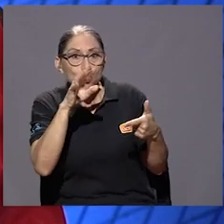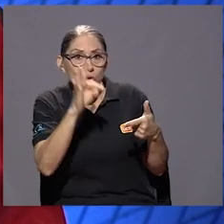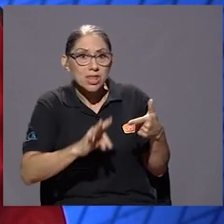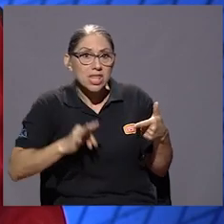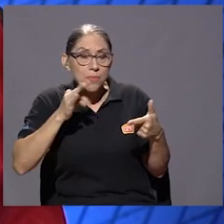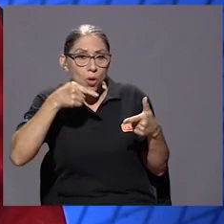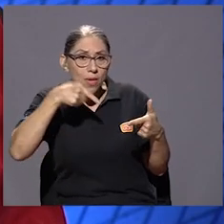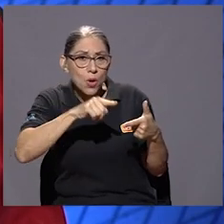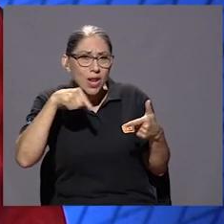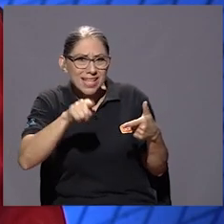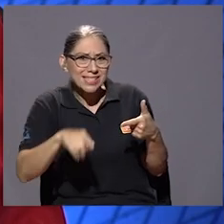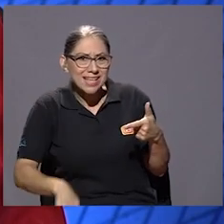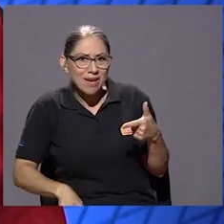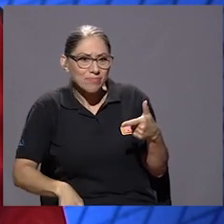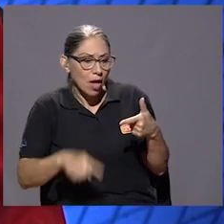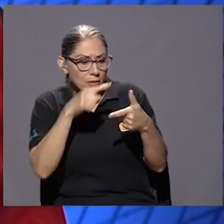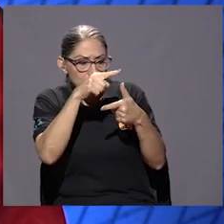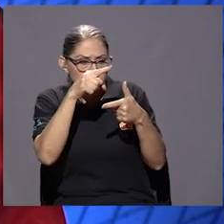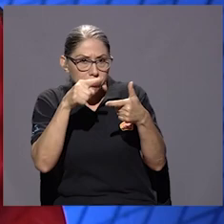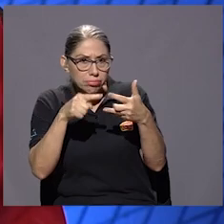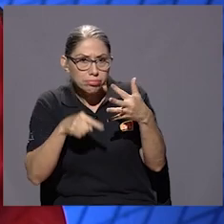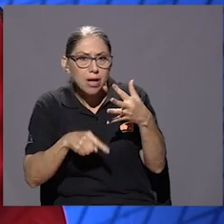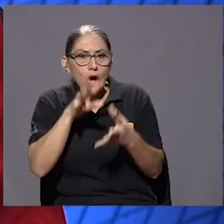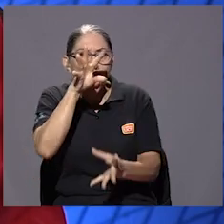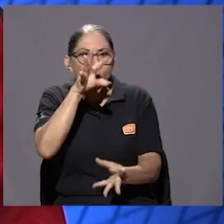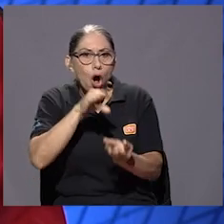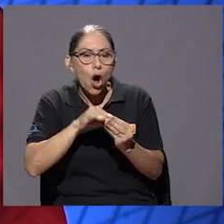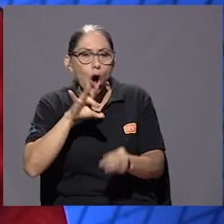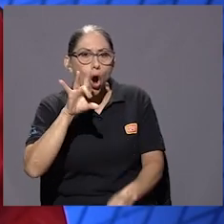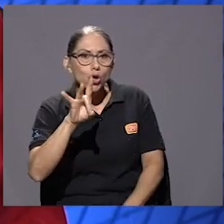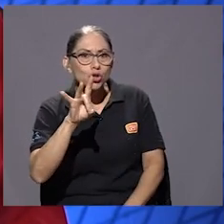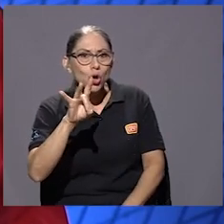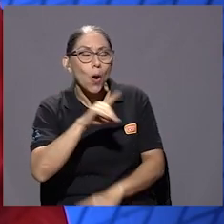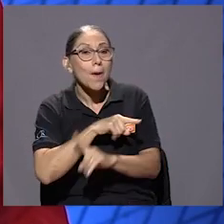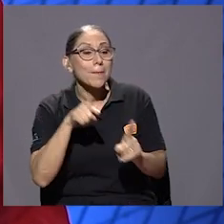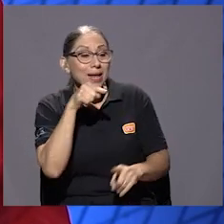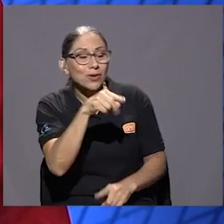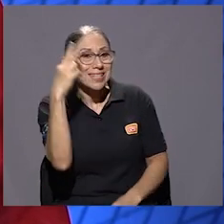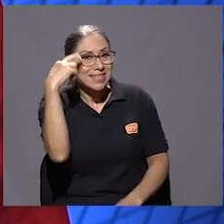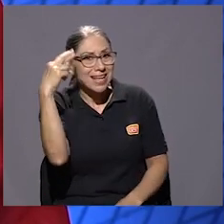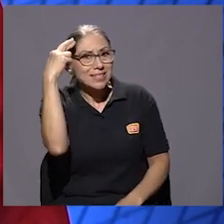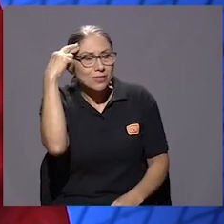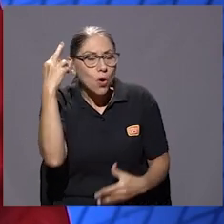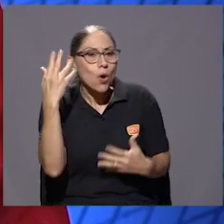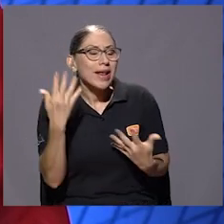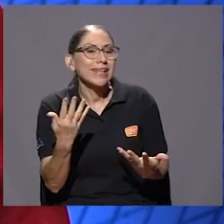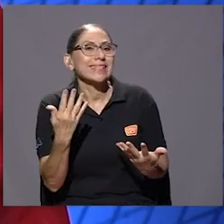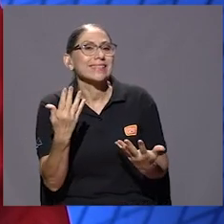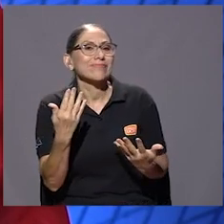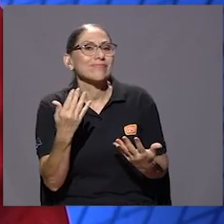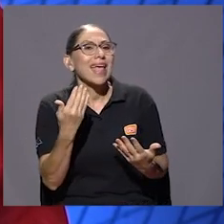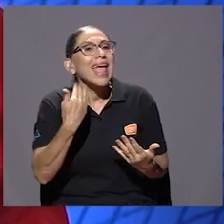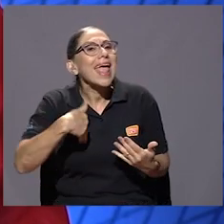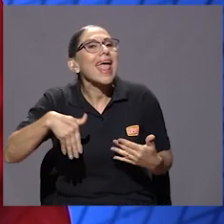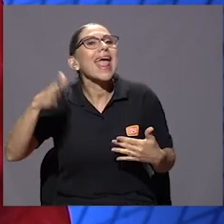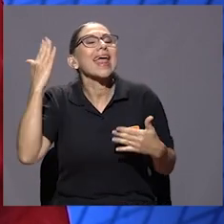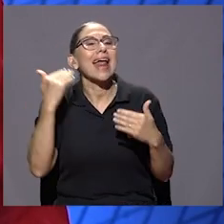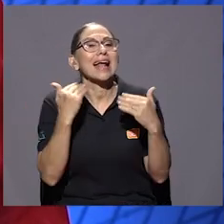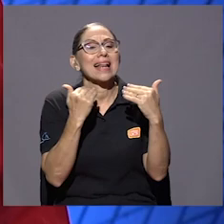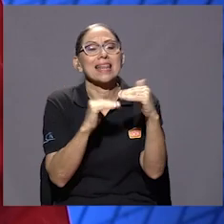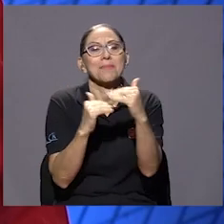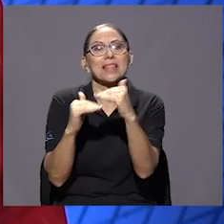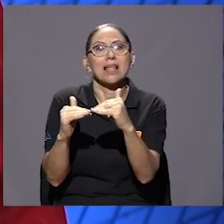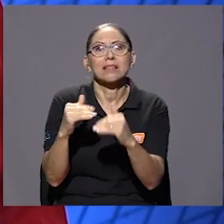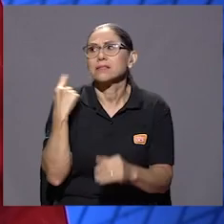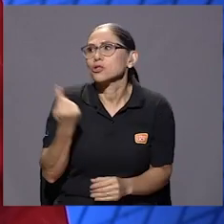violencia. Entonces, son 8 causales, pero esas causales eran limitantes en el sentido de que solo eso, la